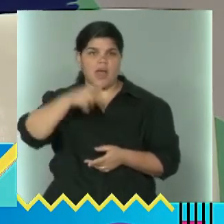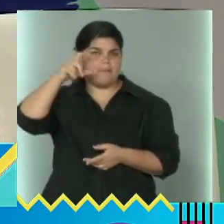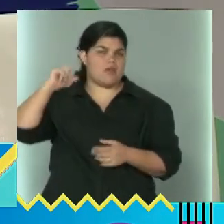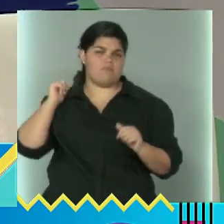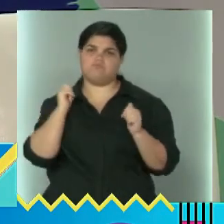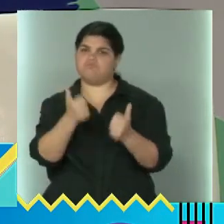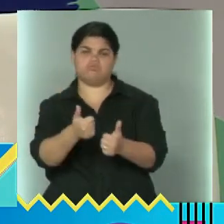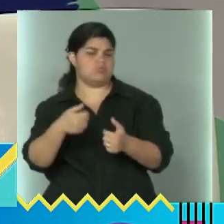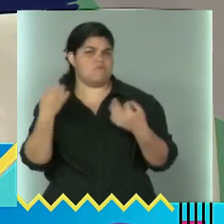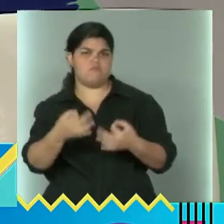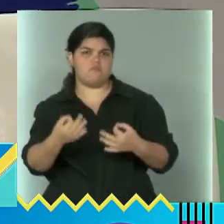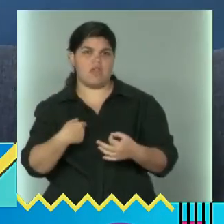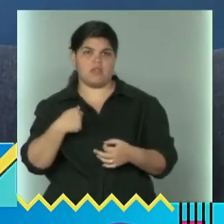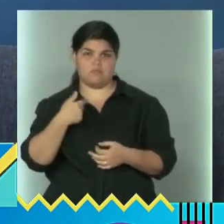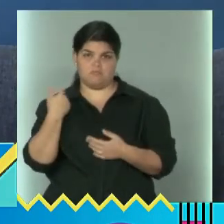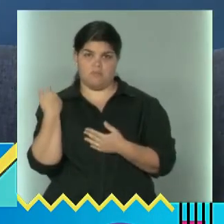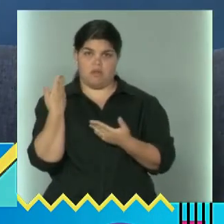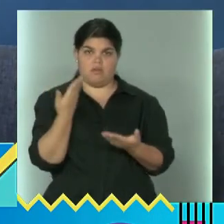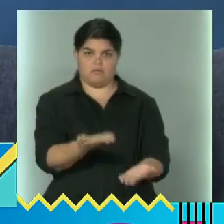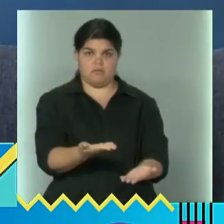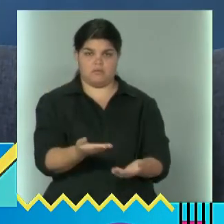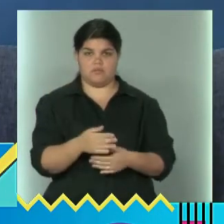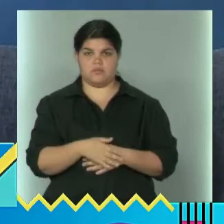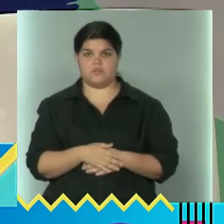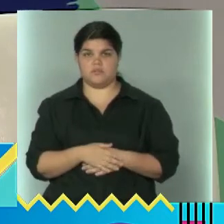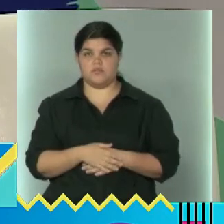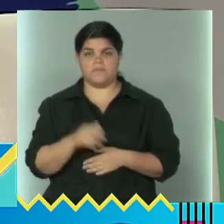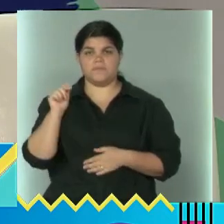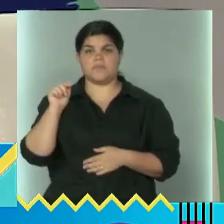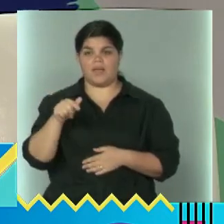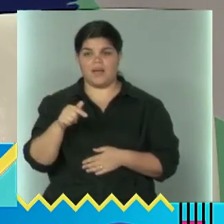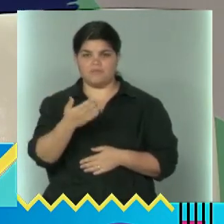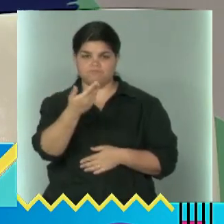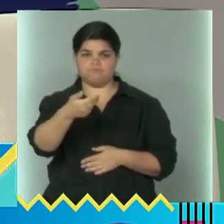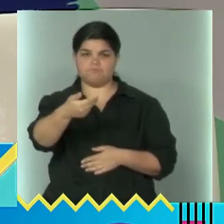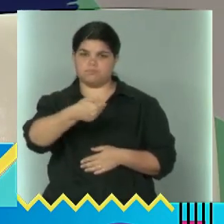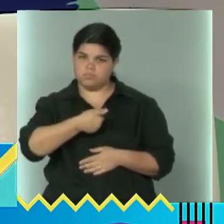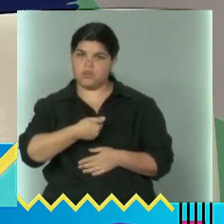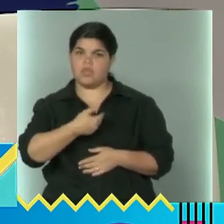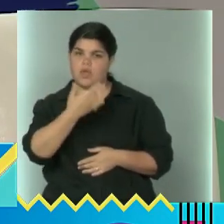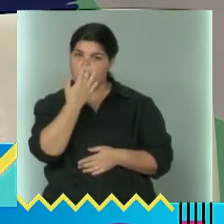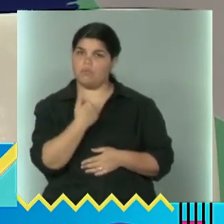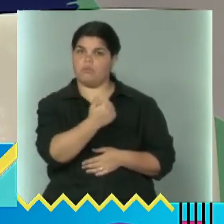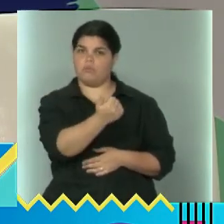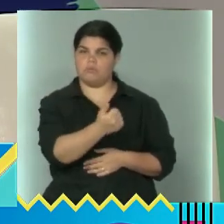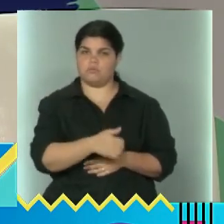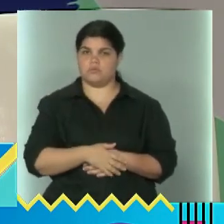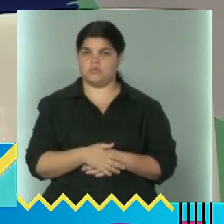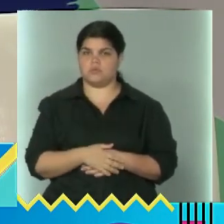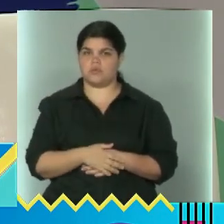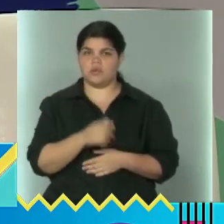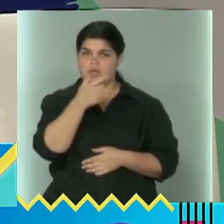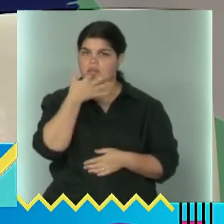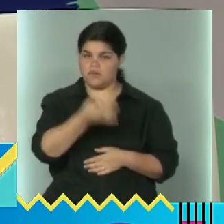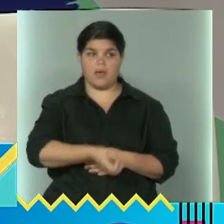mí, digamos, cuando me referencian, y ahí te vienen a buscar. Lo fundamental es que la persona siente que hay un